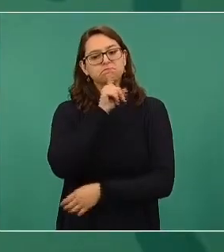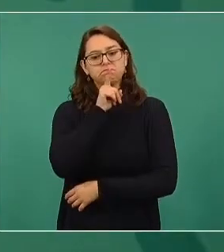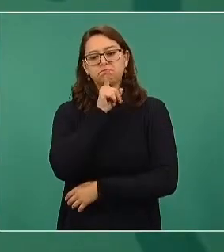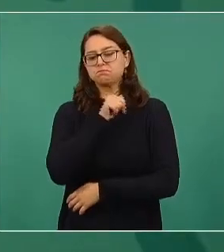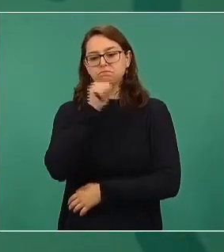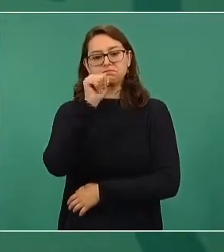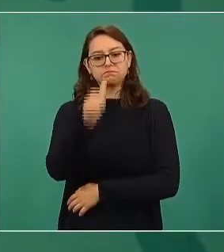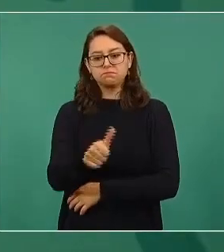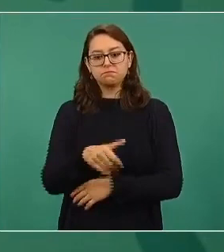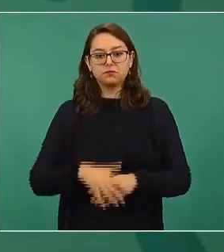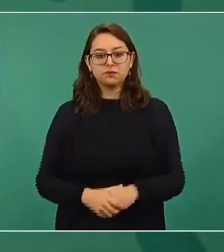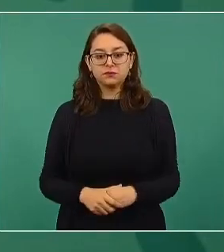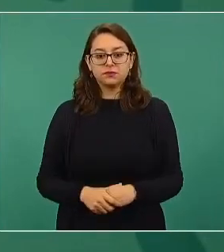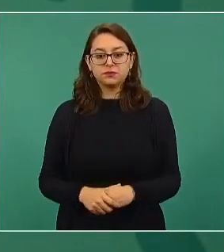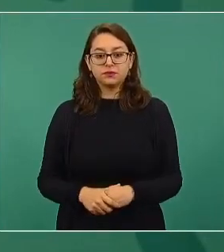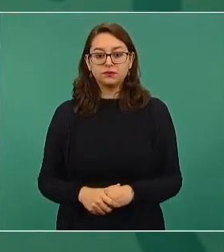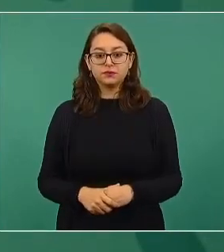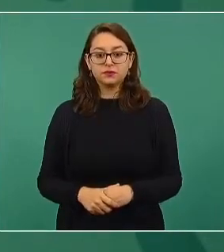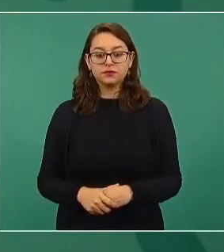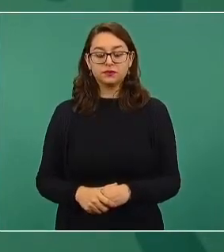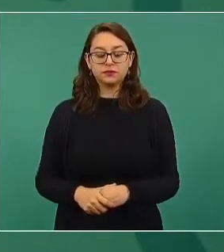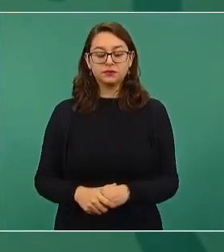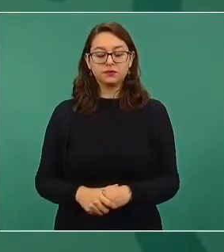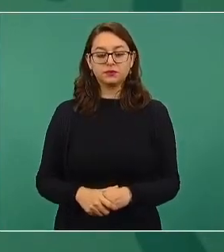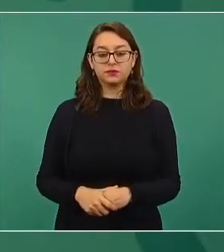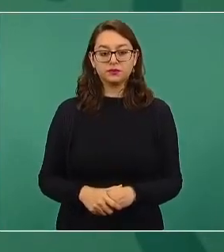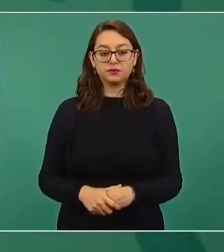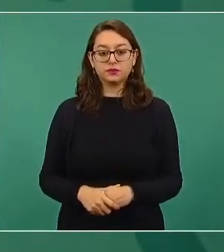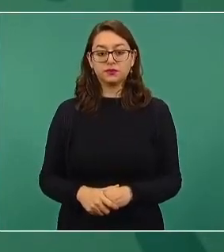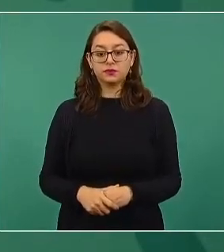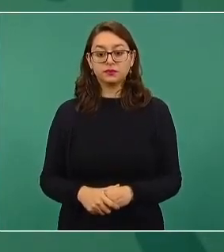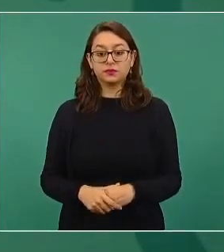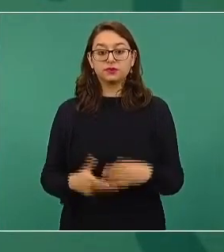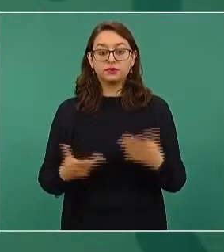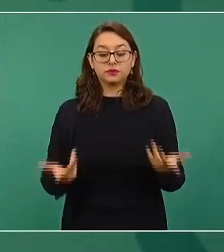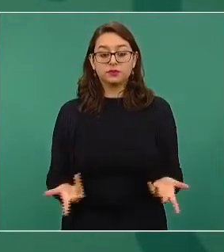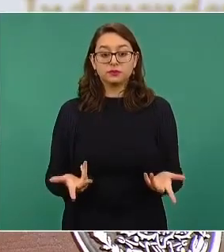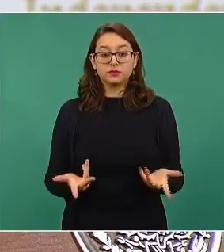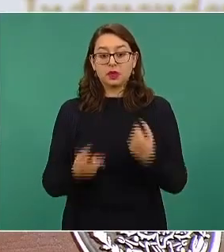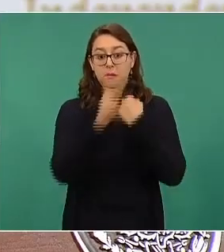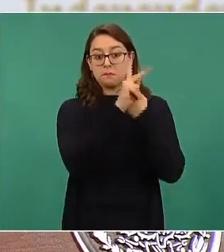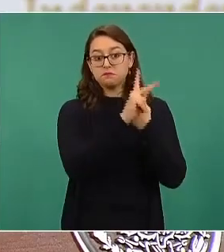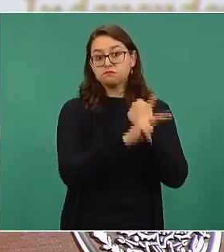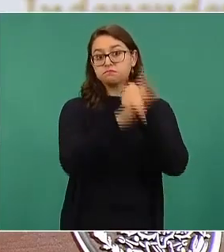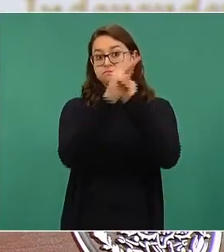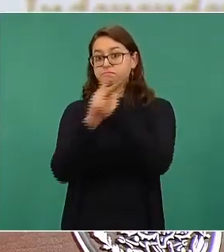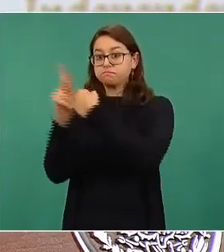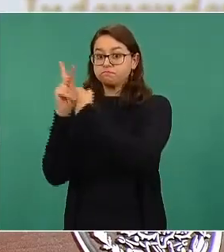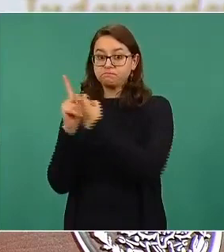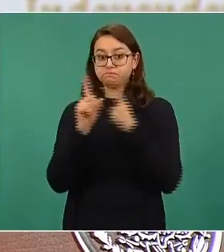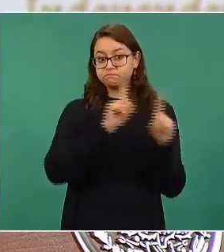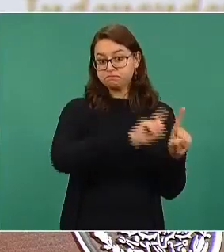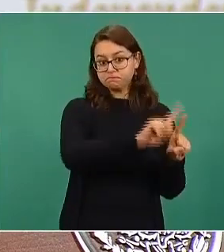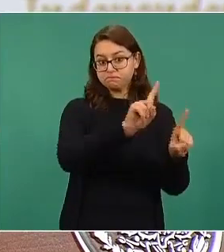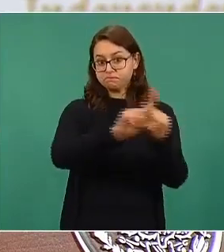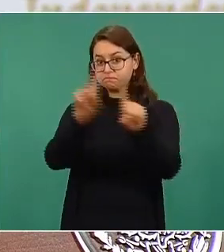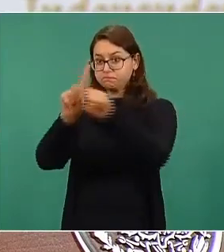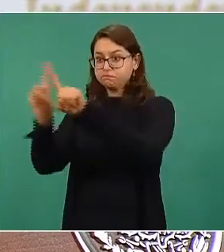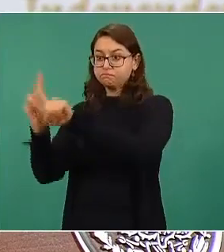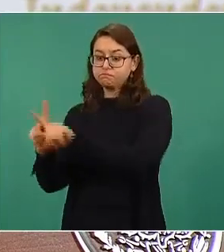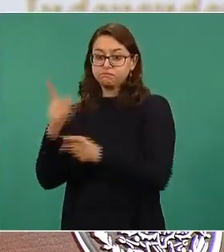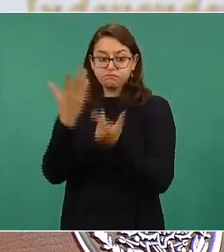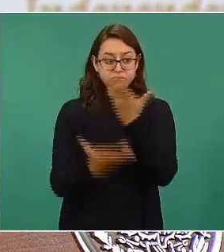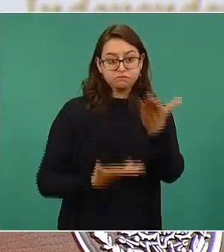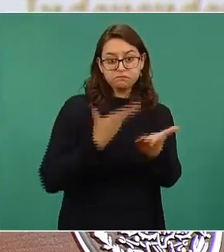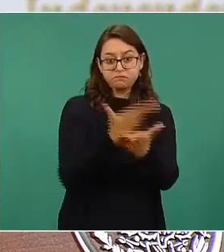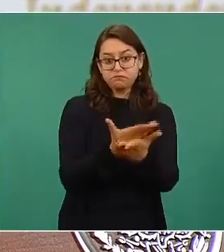Nosotros somos respetuosos de las políticas que se toman en otros